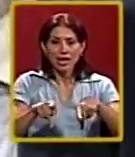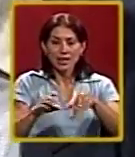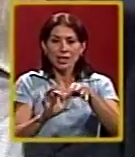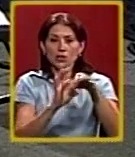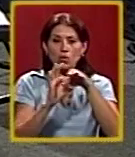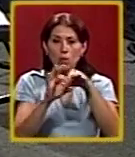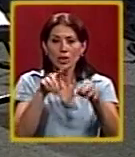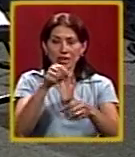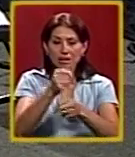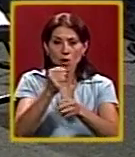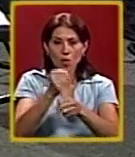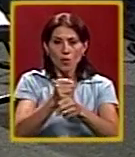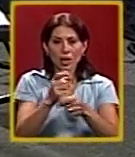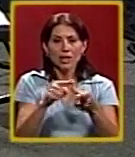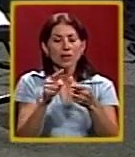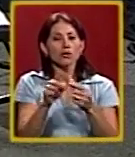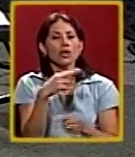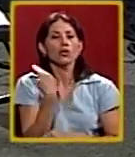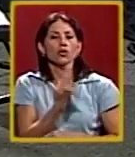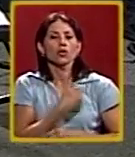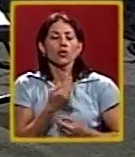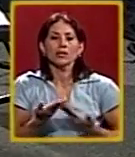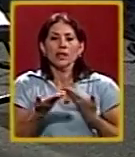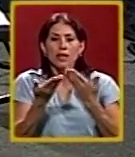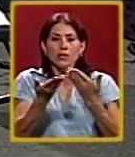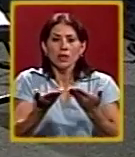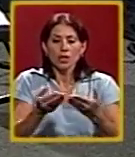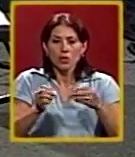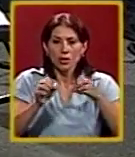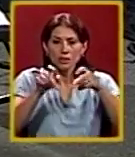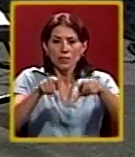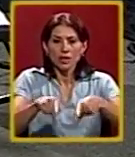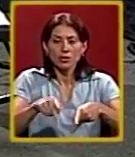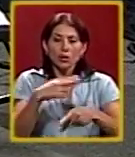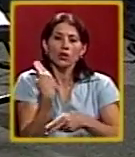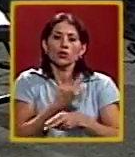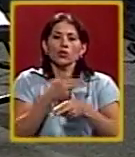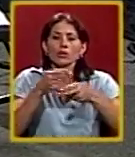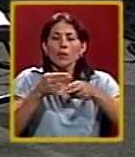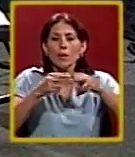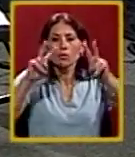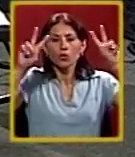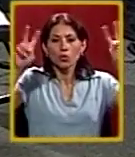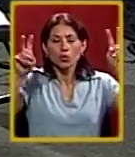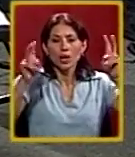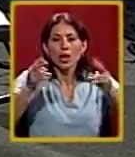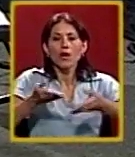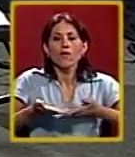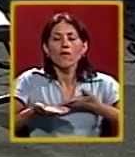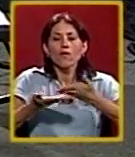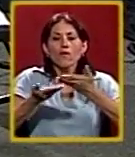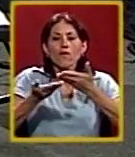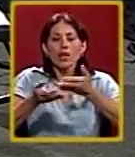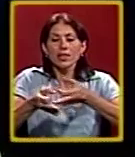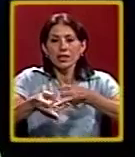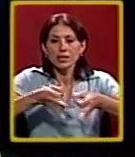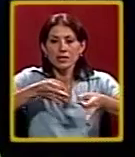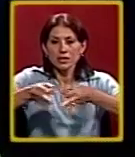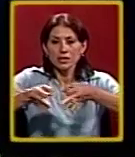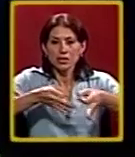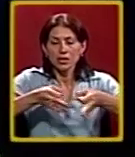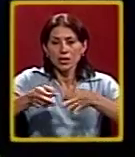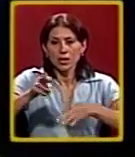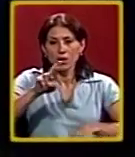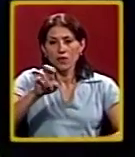obra. Entonces estamos dando el espacio de esto que llamamos rendición de cuentas, ¿verdad? Que lo está dando los